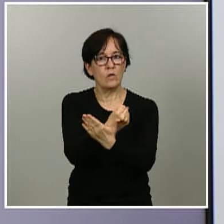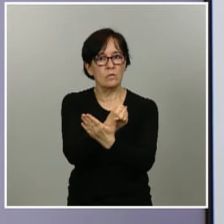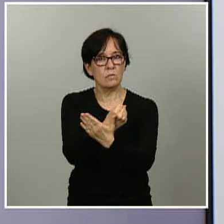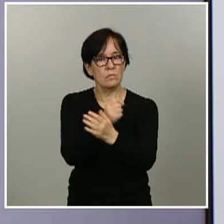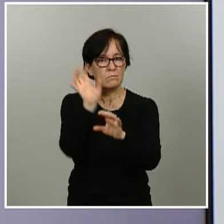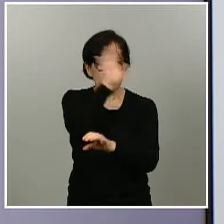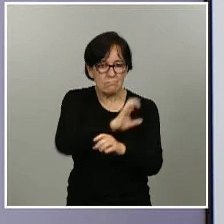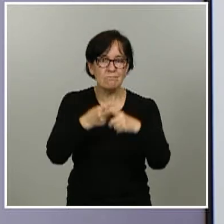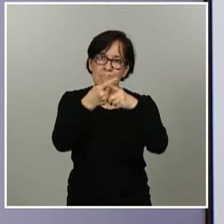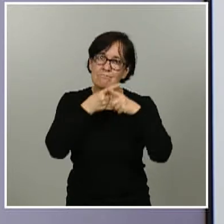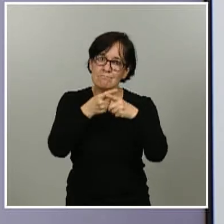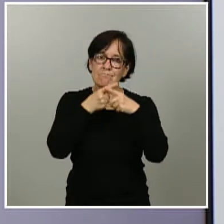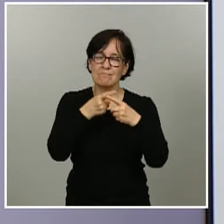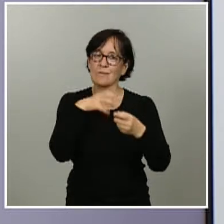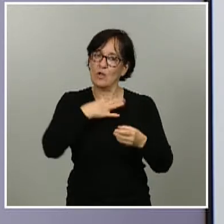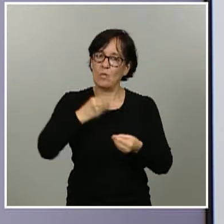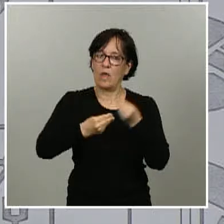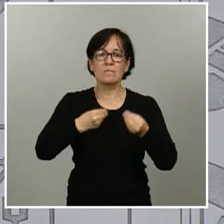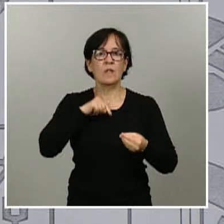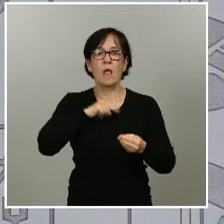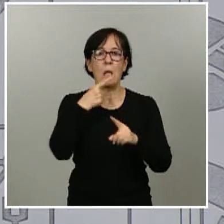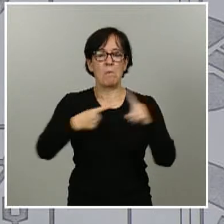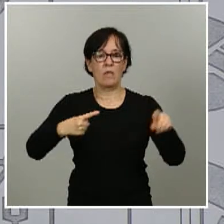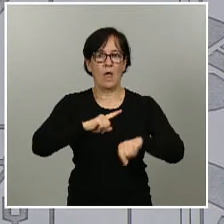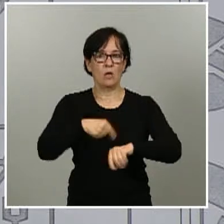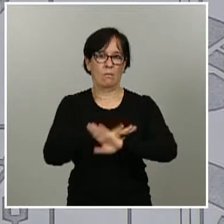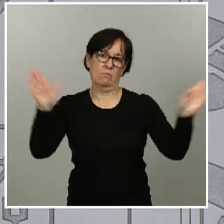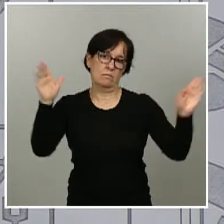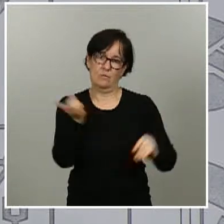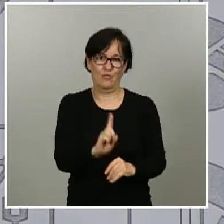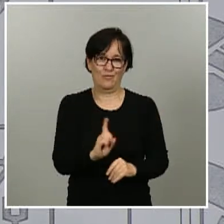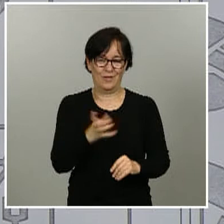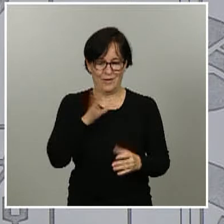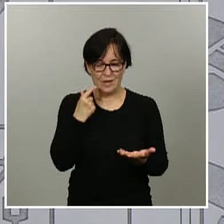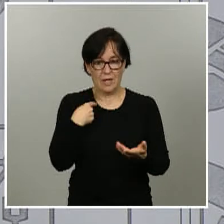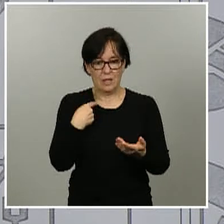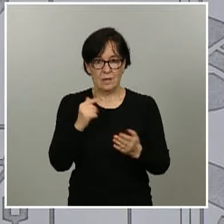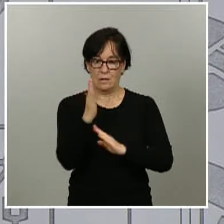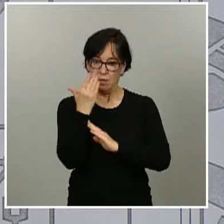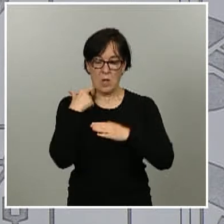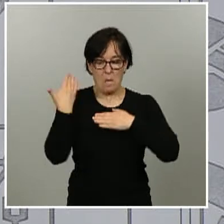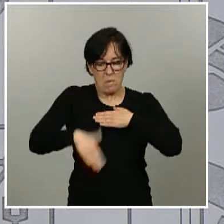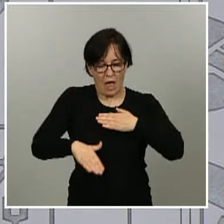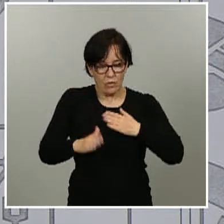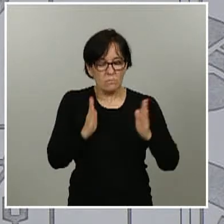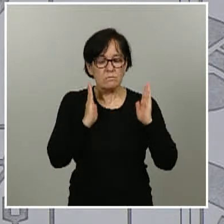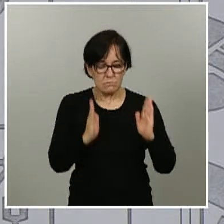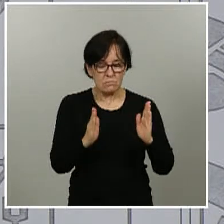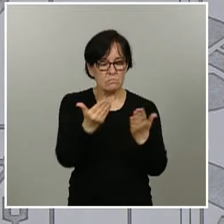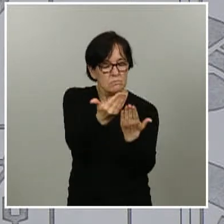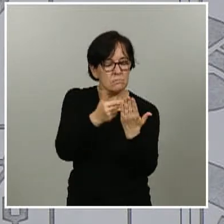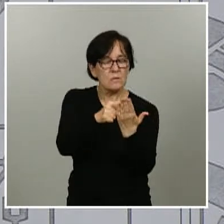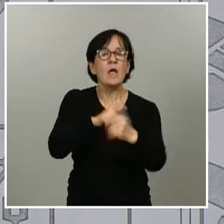eso no se puede hacer si se tiene que hacer en media hora. Necesitamos que las solicitudes lleguen en un plazo determinado para tener ese tiempo